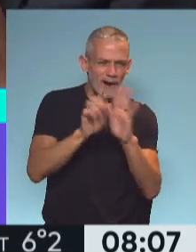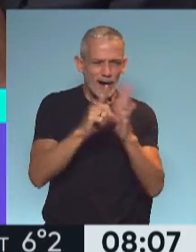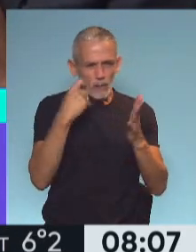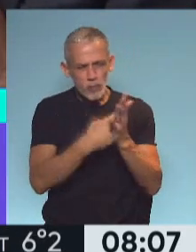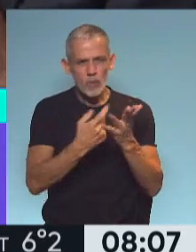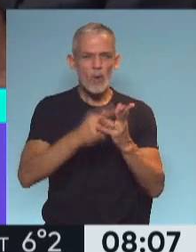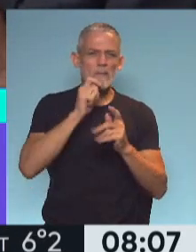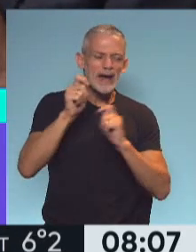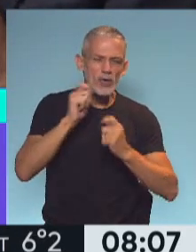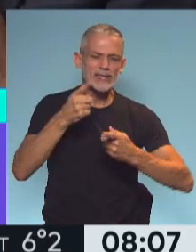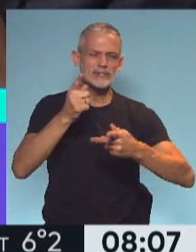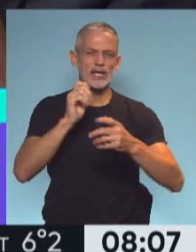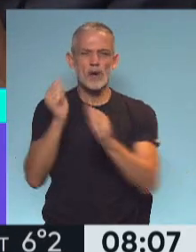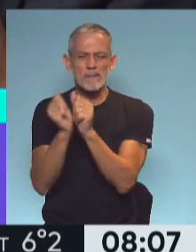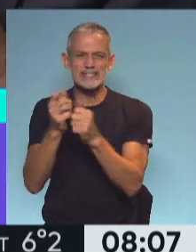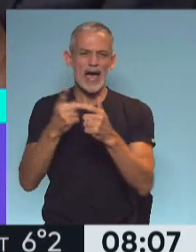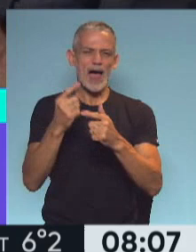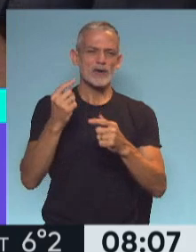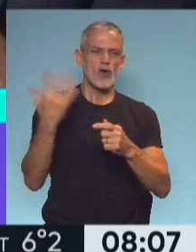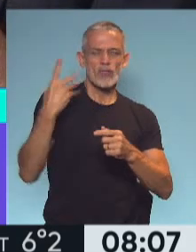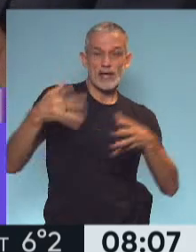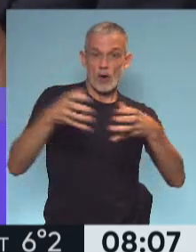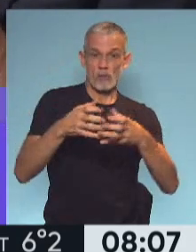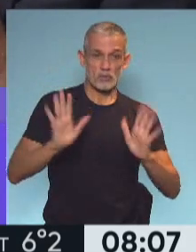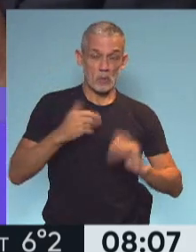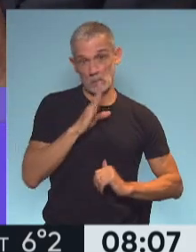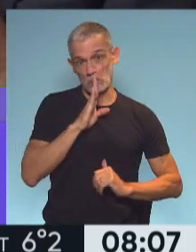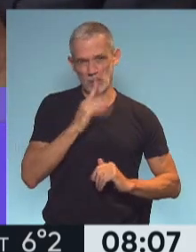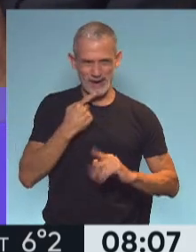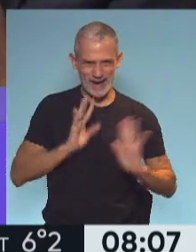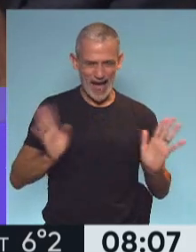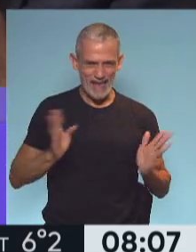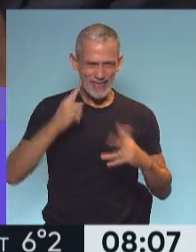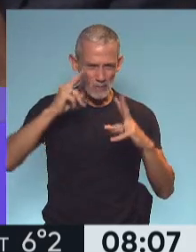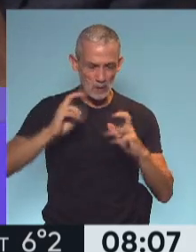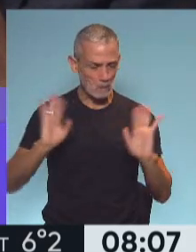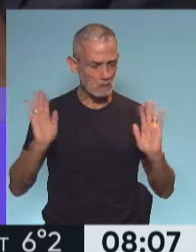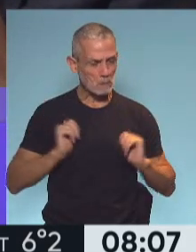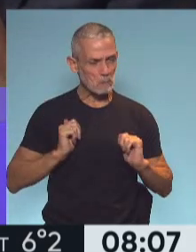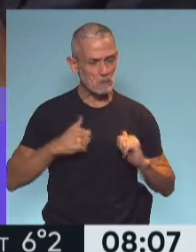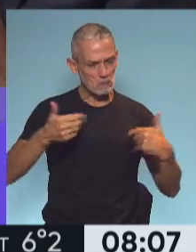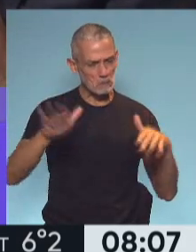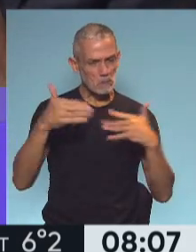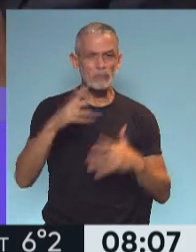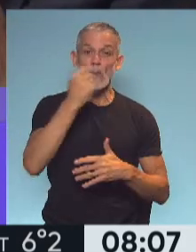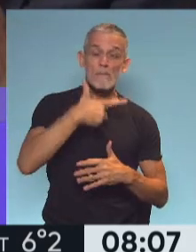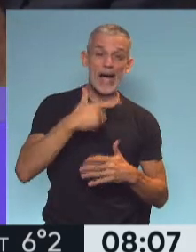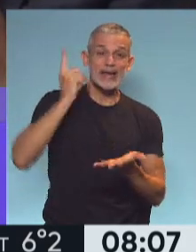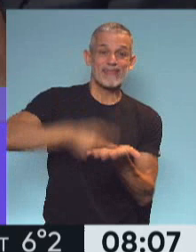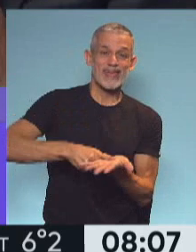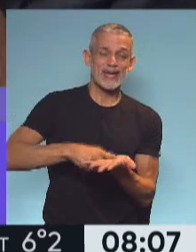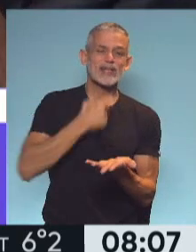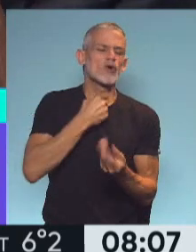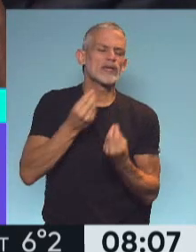a periodistas, empresarios, dirigentes de la oposición. Son jueces que no dijeron nada cuando Macri por decreto